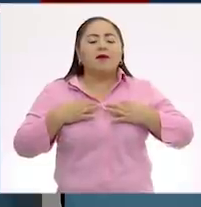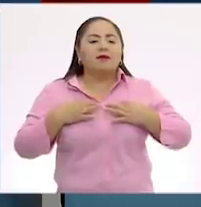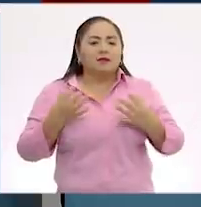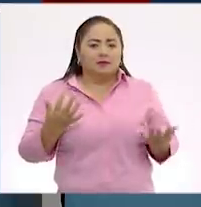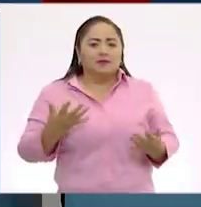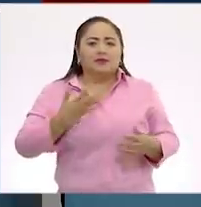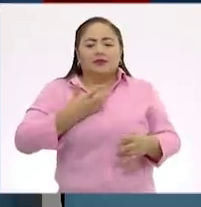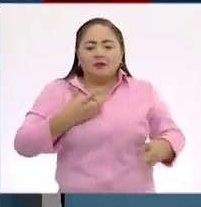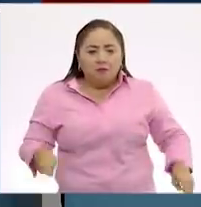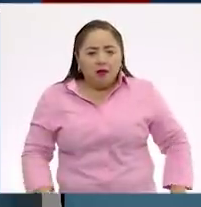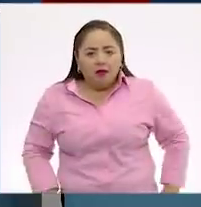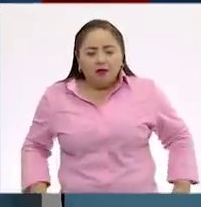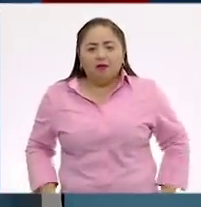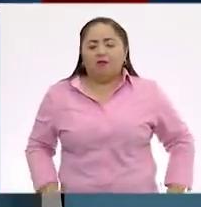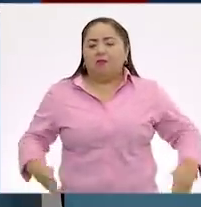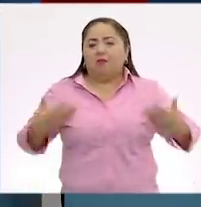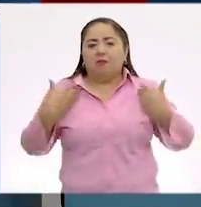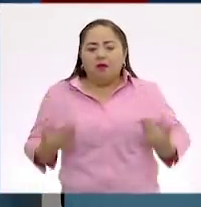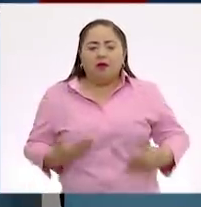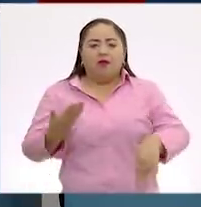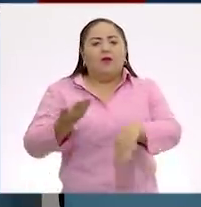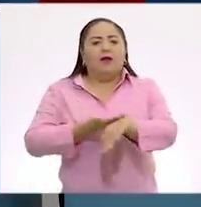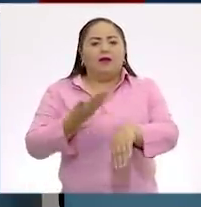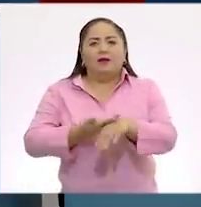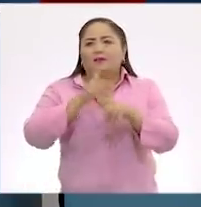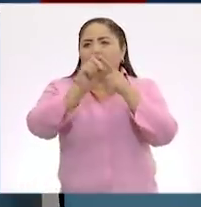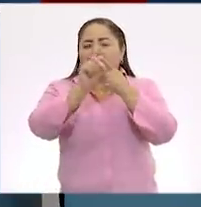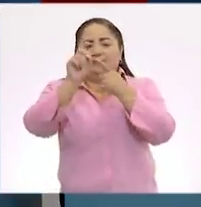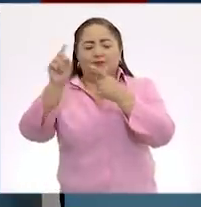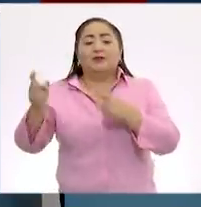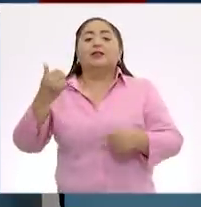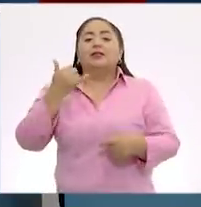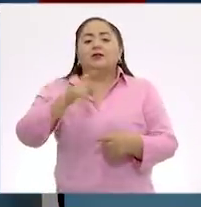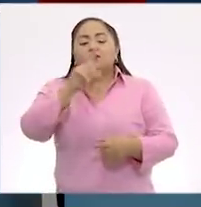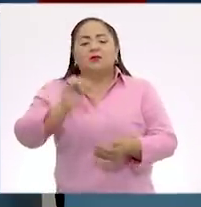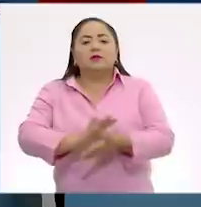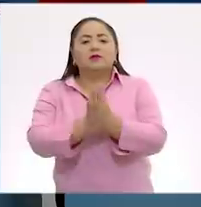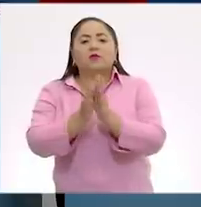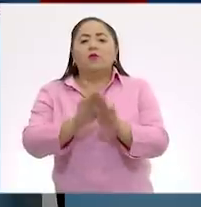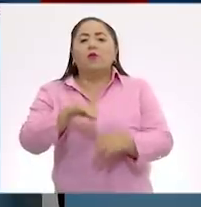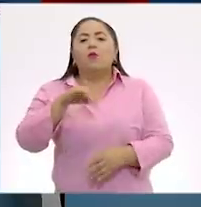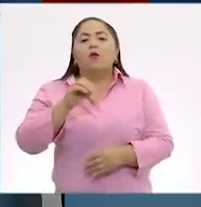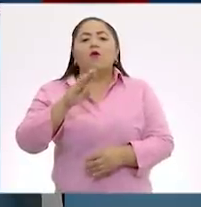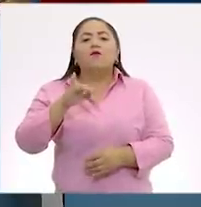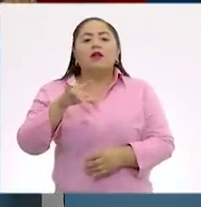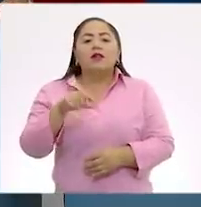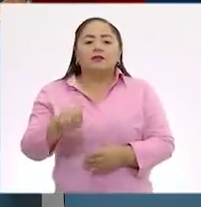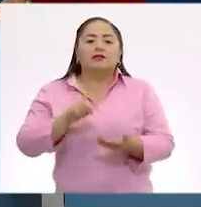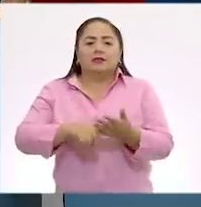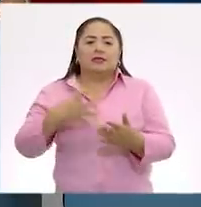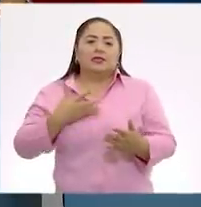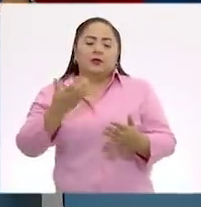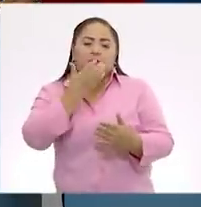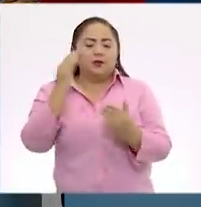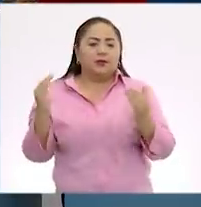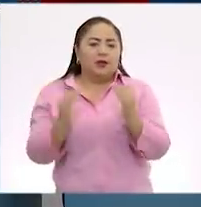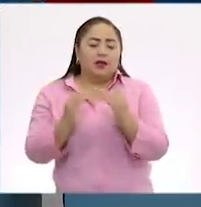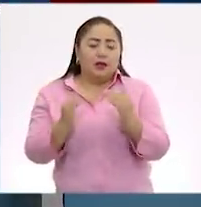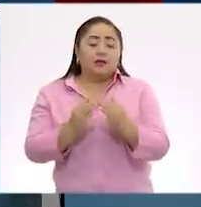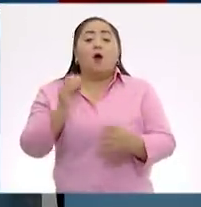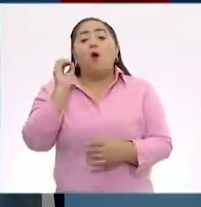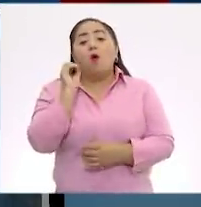pues tenemos pantalón o alguna playera o calcetines que están colgados y se convierten en móviles que tenemos en nuestra casa. Ok.